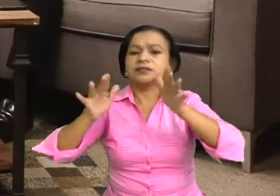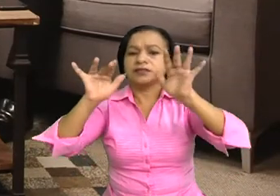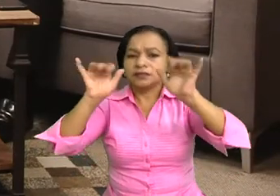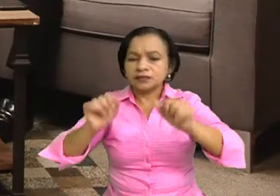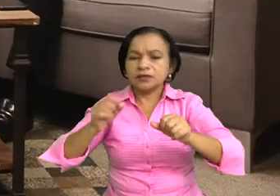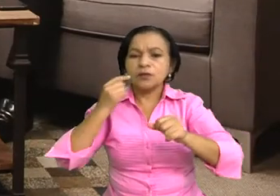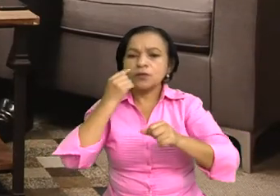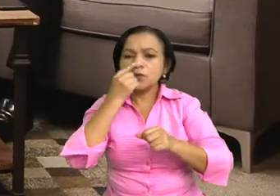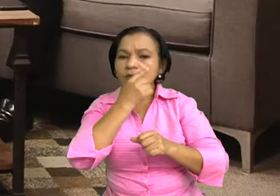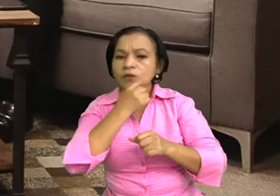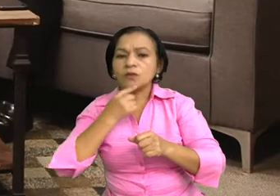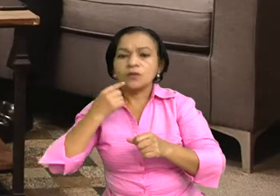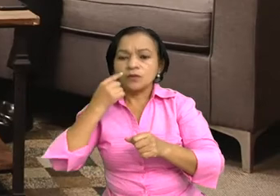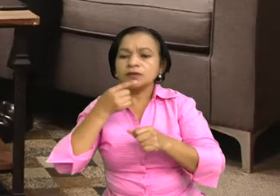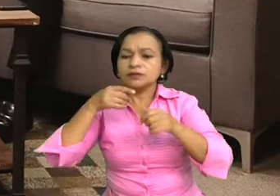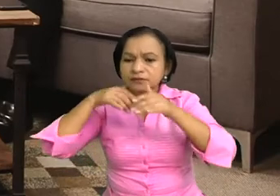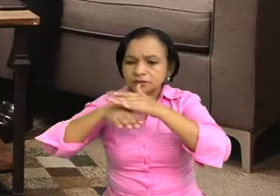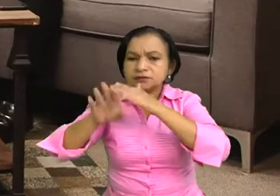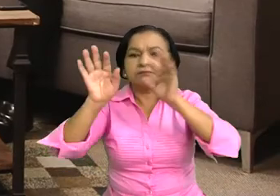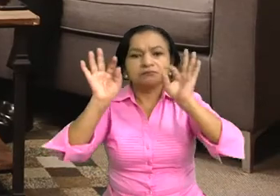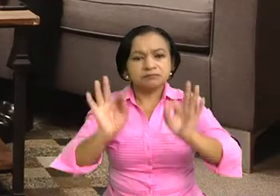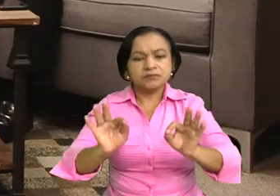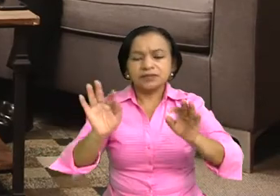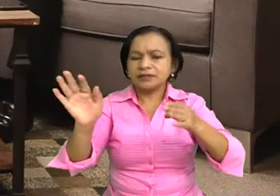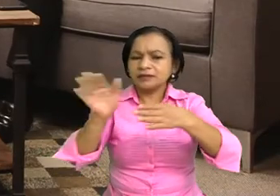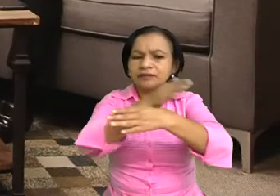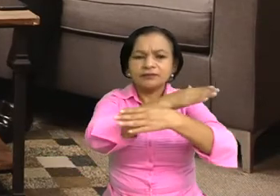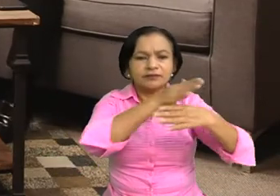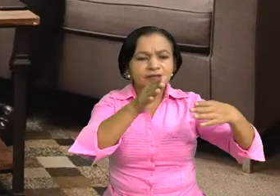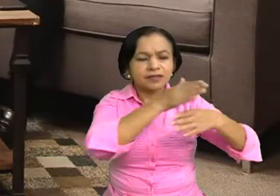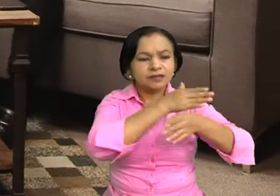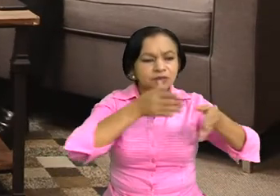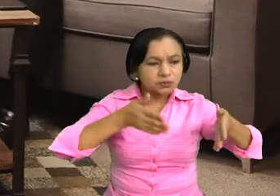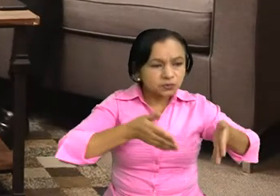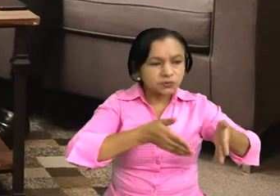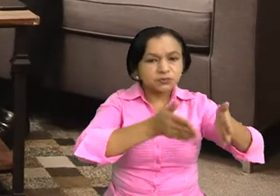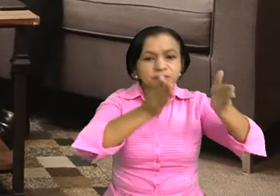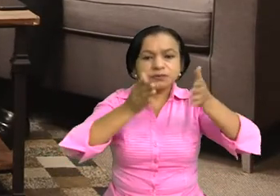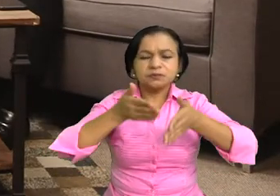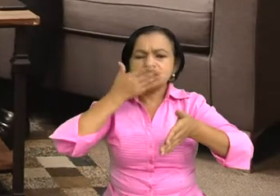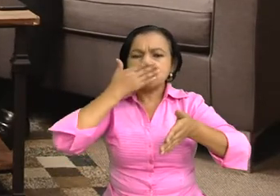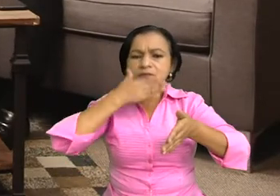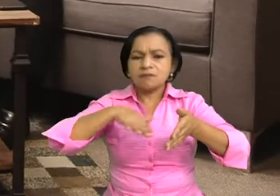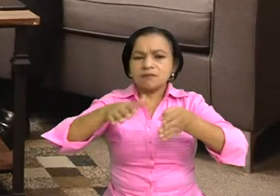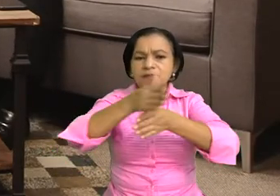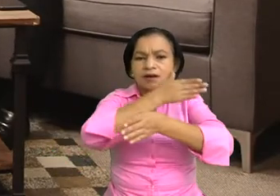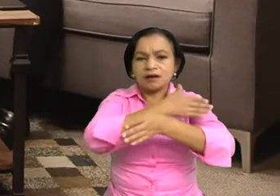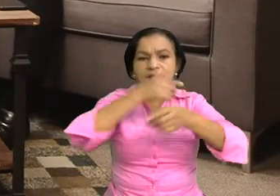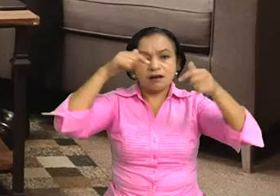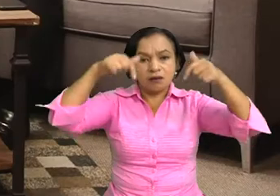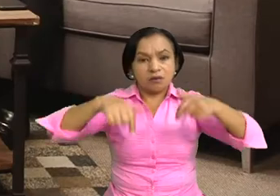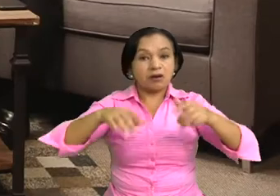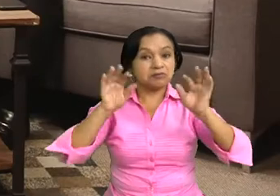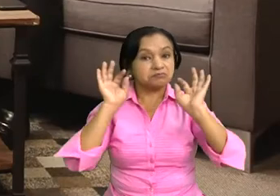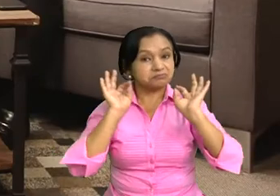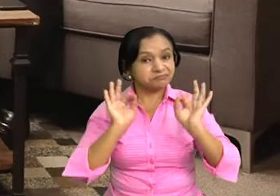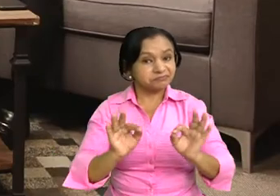La Boquita desde Diriamba, etcétera. Todas las vías que estaban en mal estado han